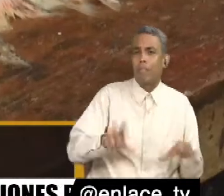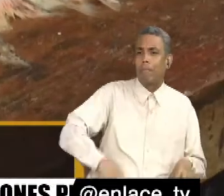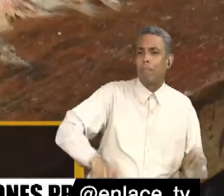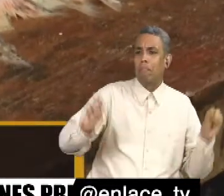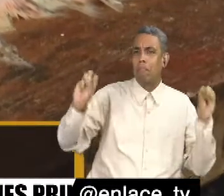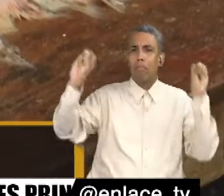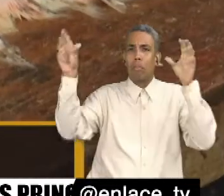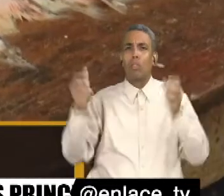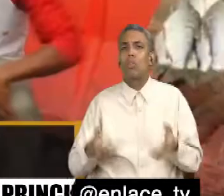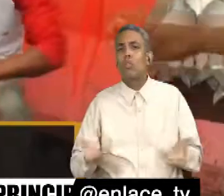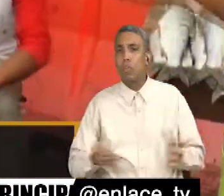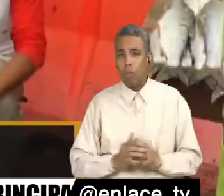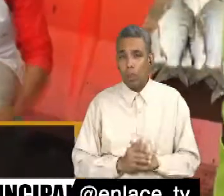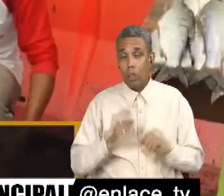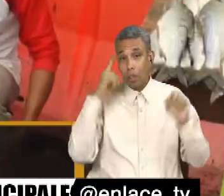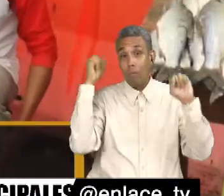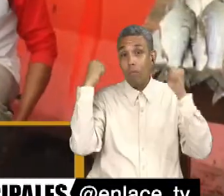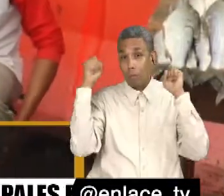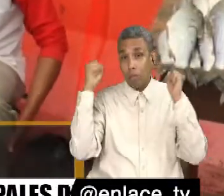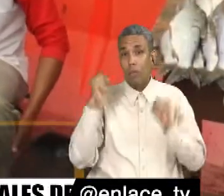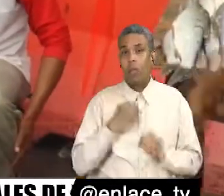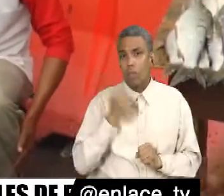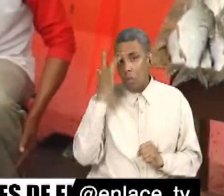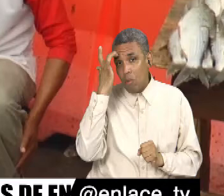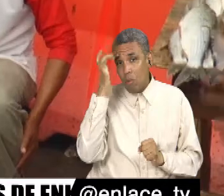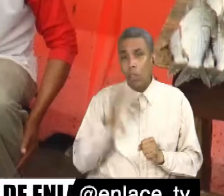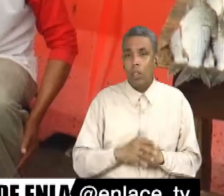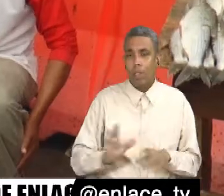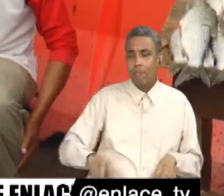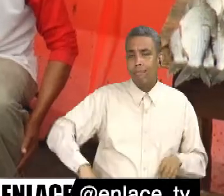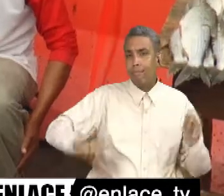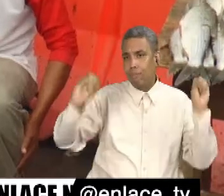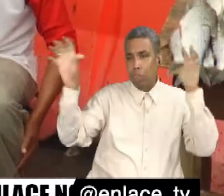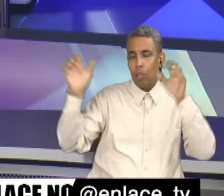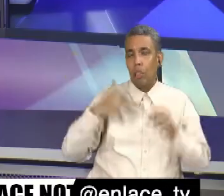también causa preocupación entre los comerciantes formales del Paseo del Río.